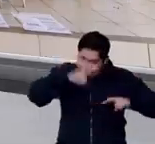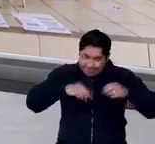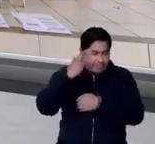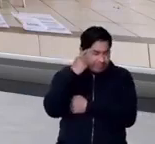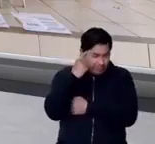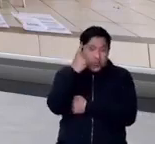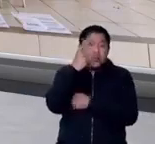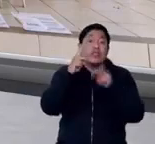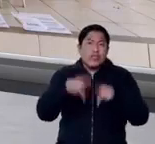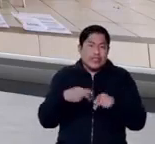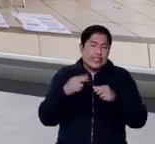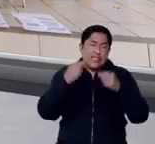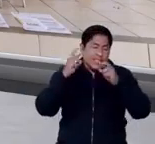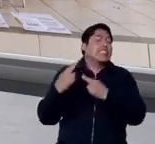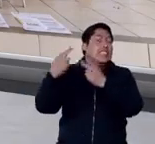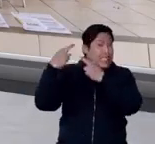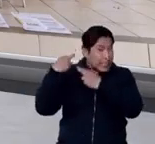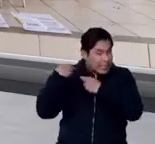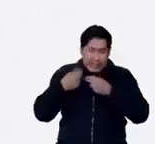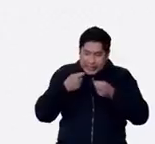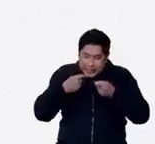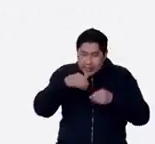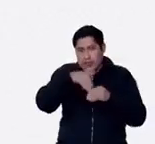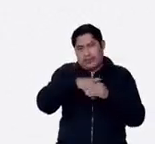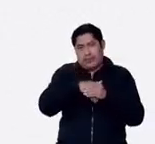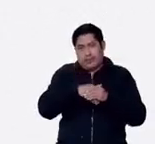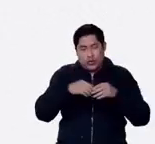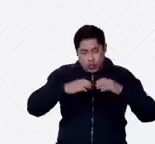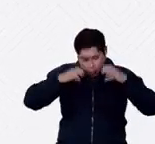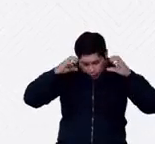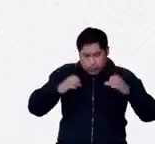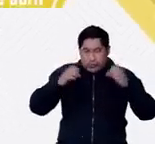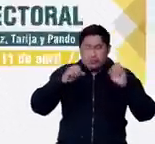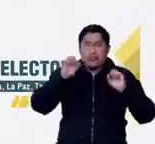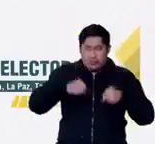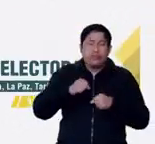debe saber un jurado electoral para cumplir sus funciones.